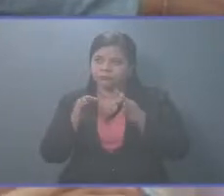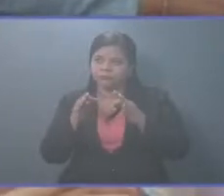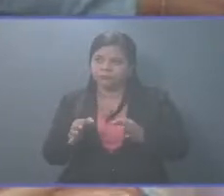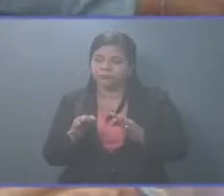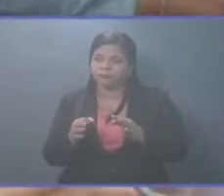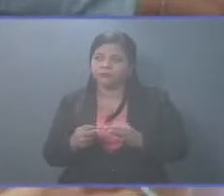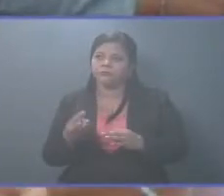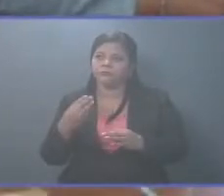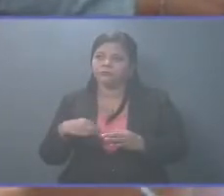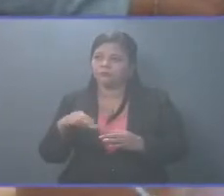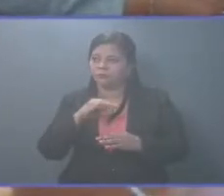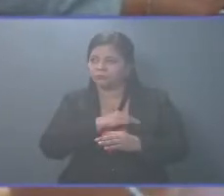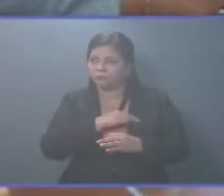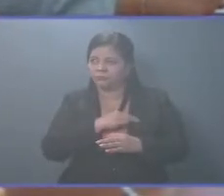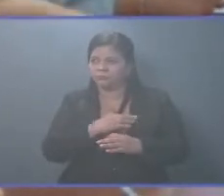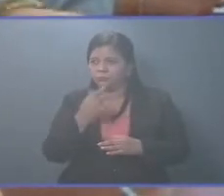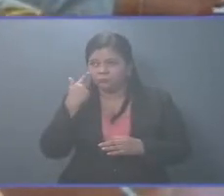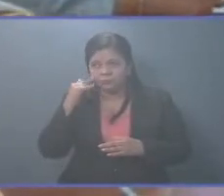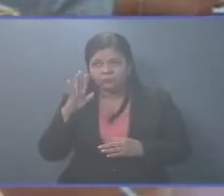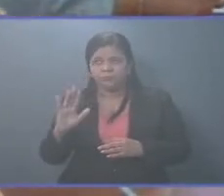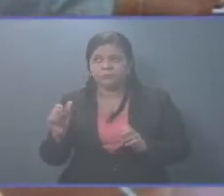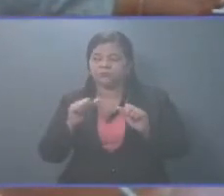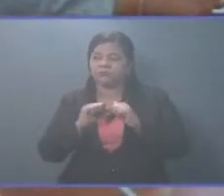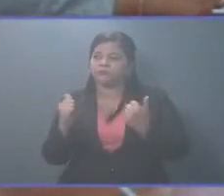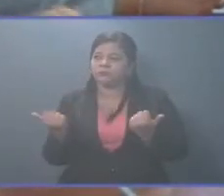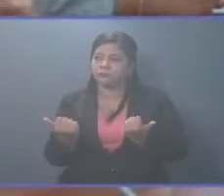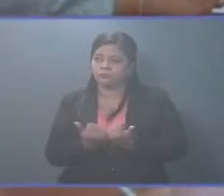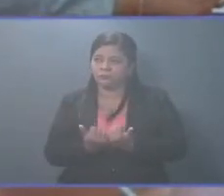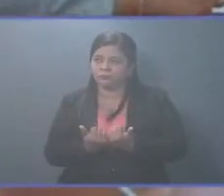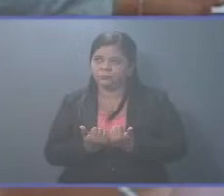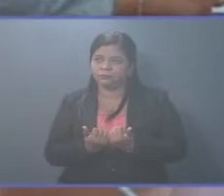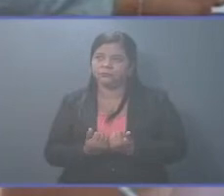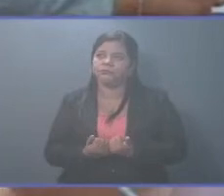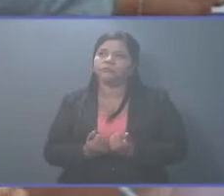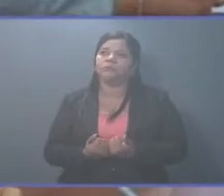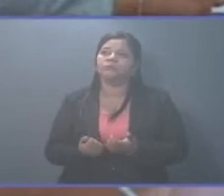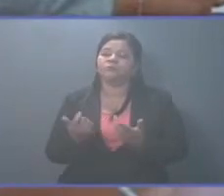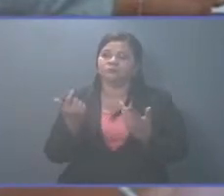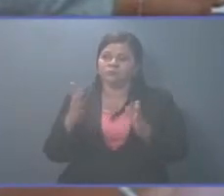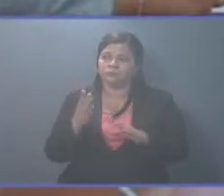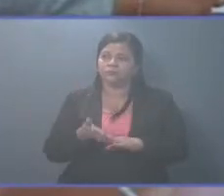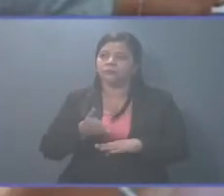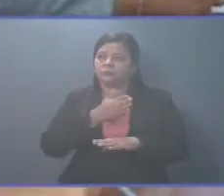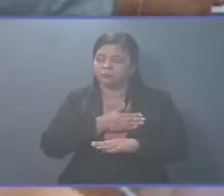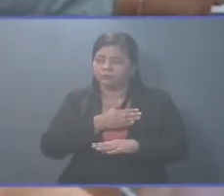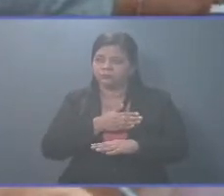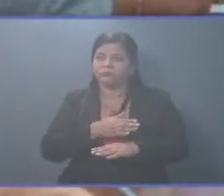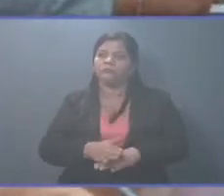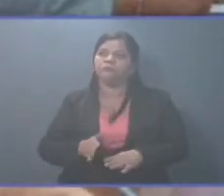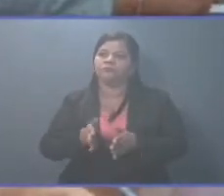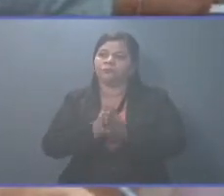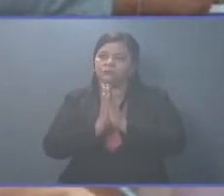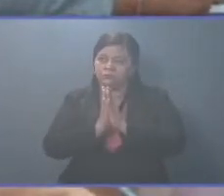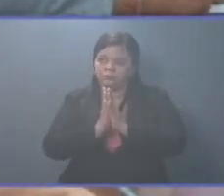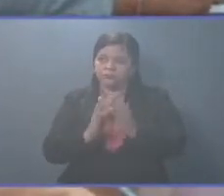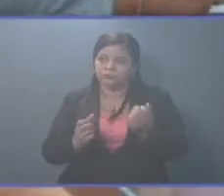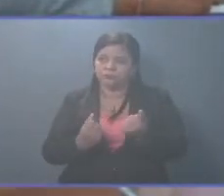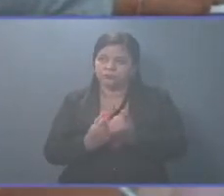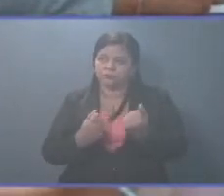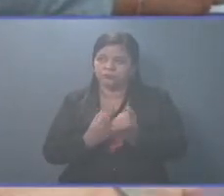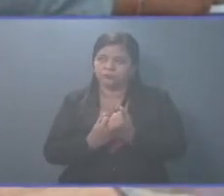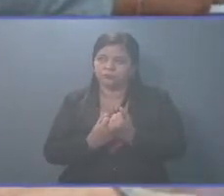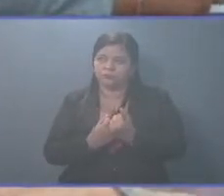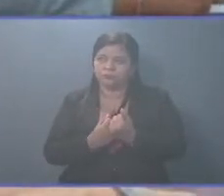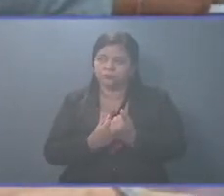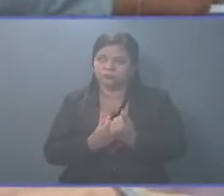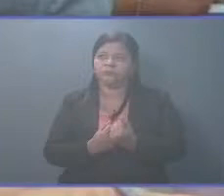MinSal. De parte, por ejemplo, de la Asociación de Alergología se nos pidió apoyar también en la parte, de